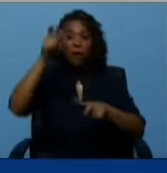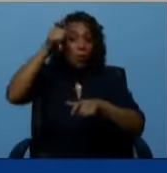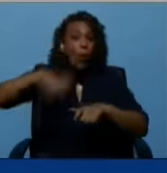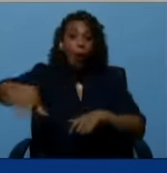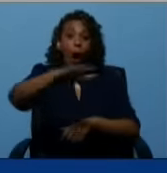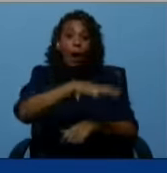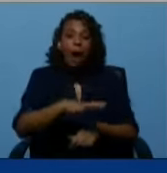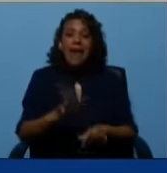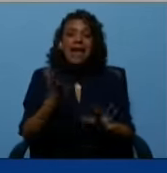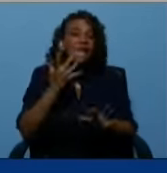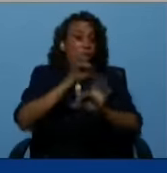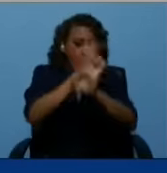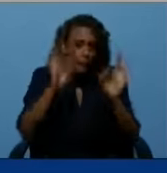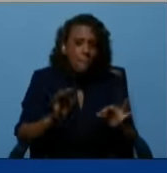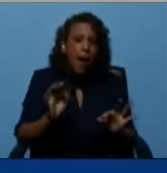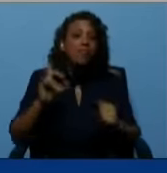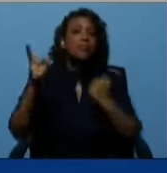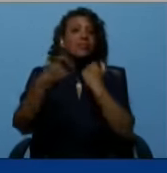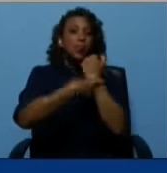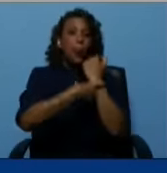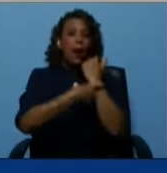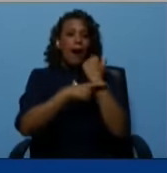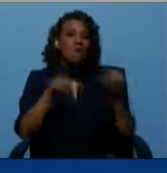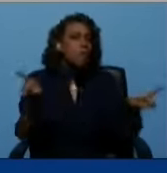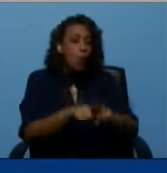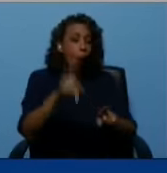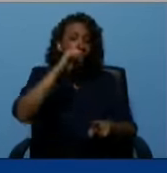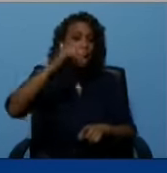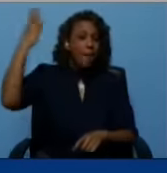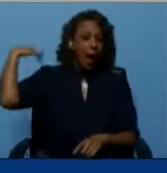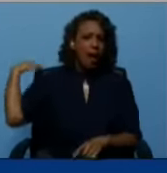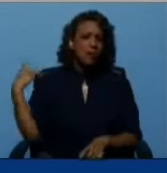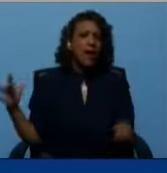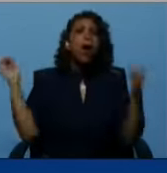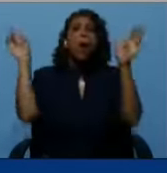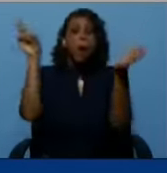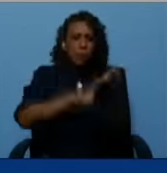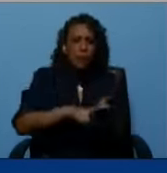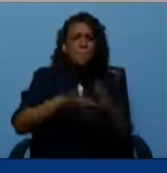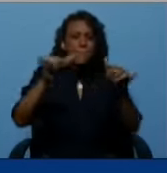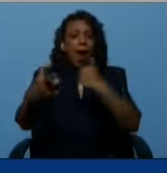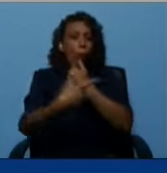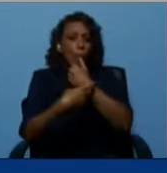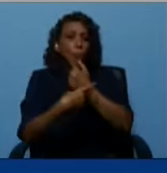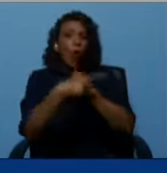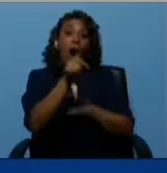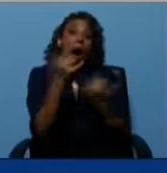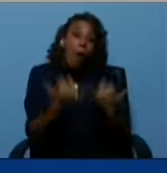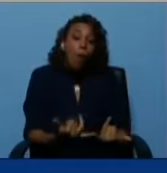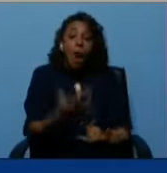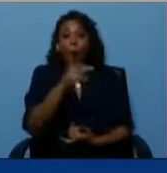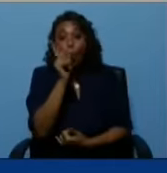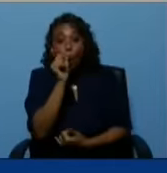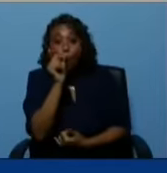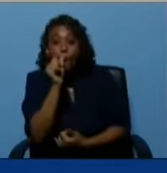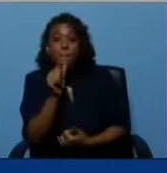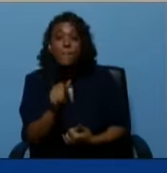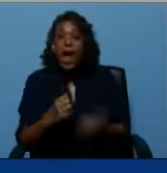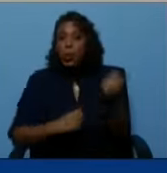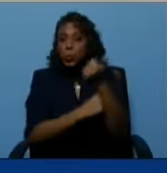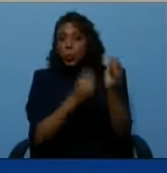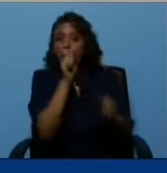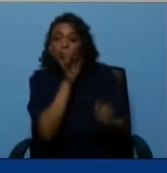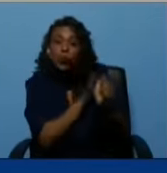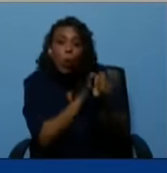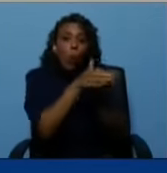Guaidó 2.0 que quieren imponerle a Venezuela ahora, con este señor que está enconchado,